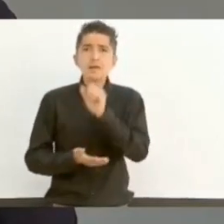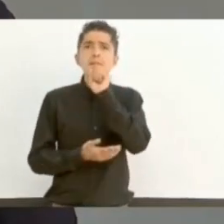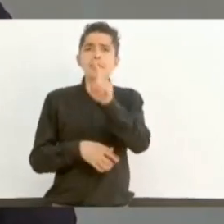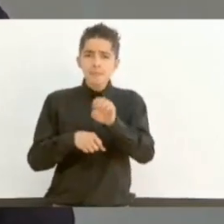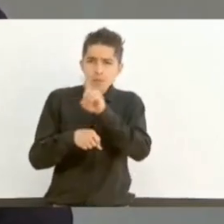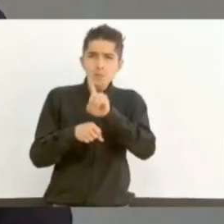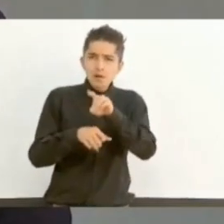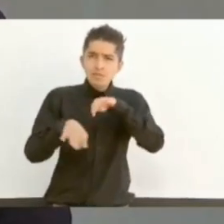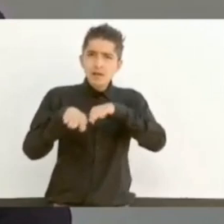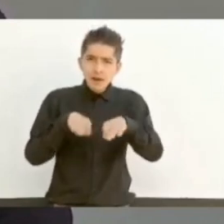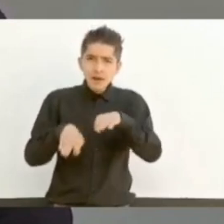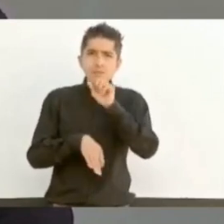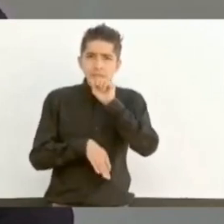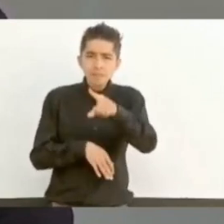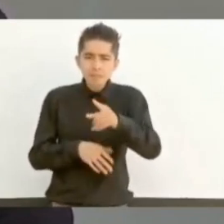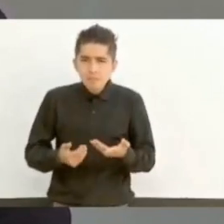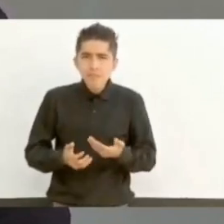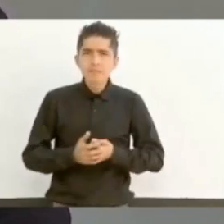de trabajo.